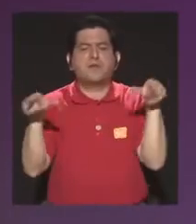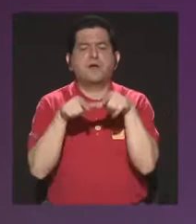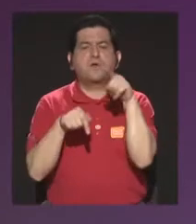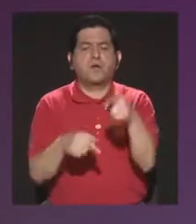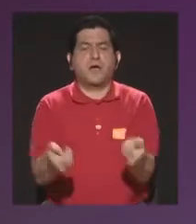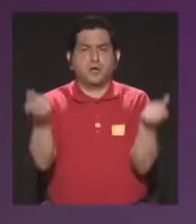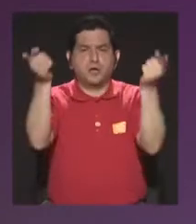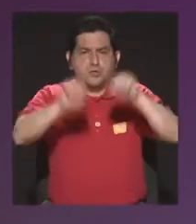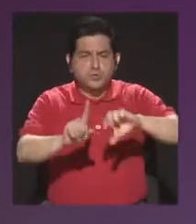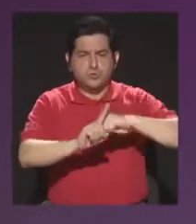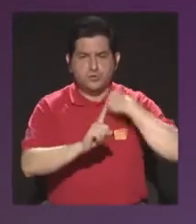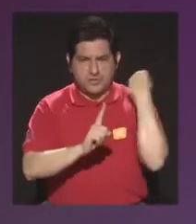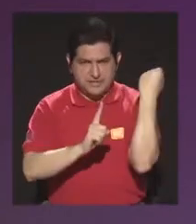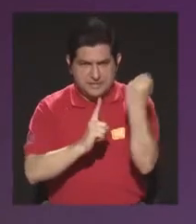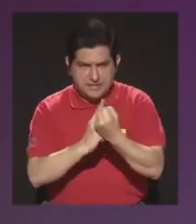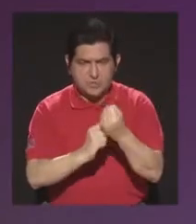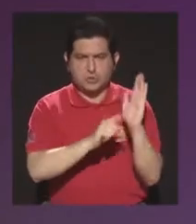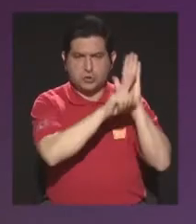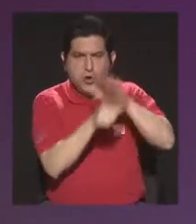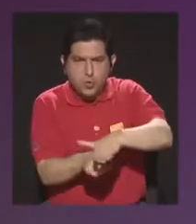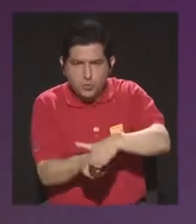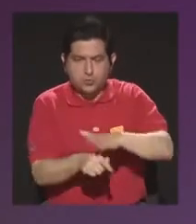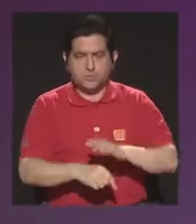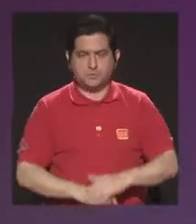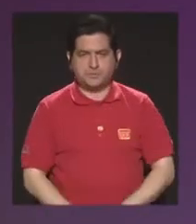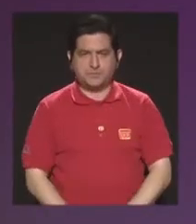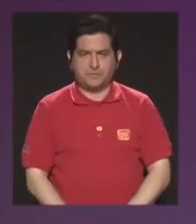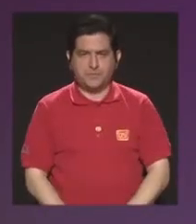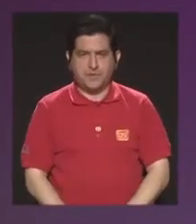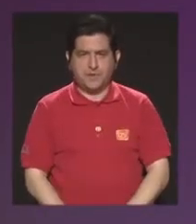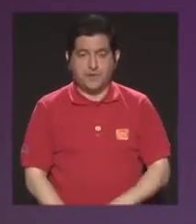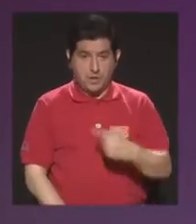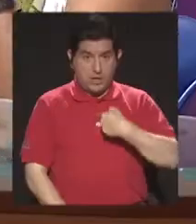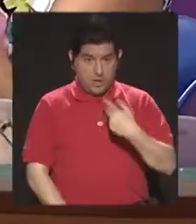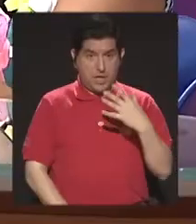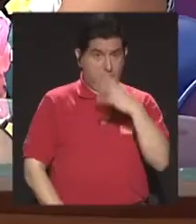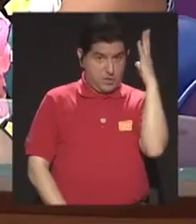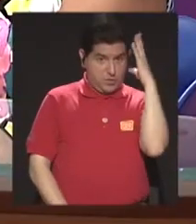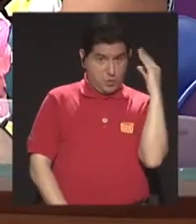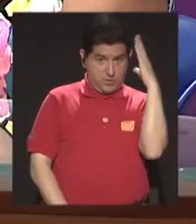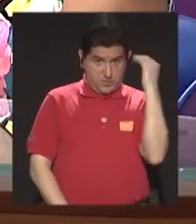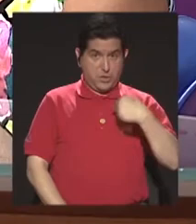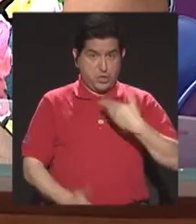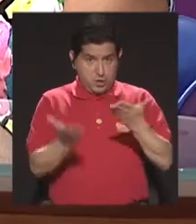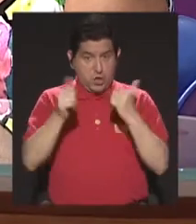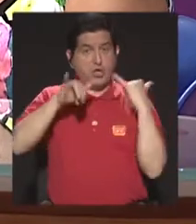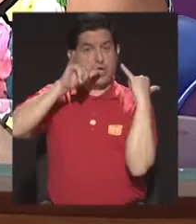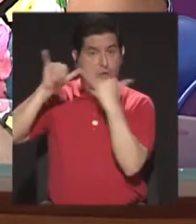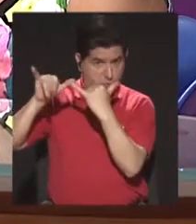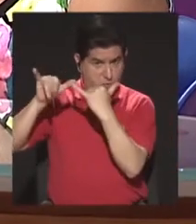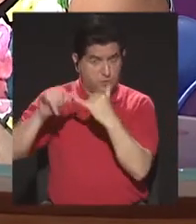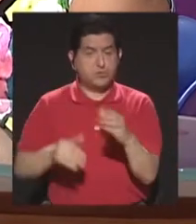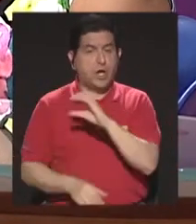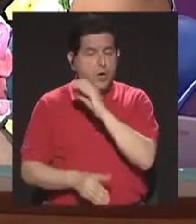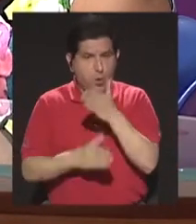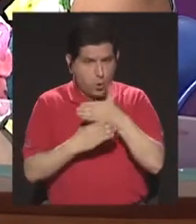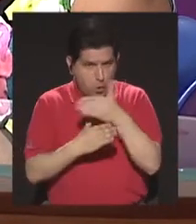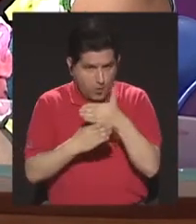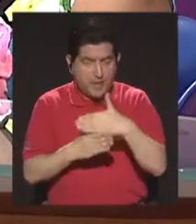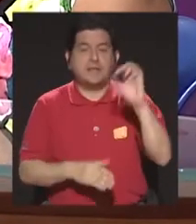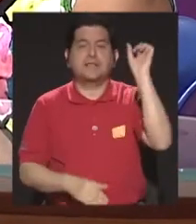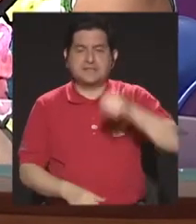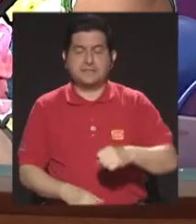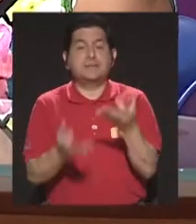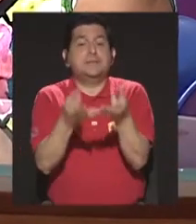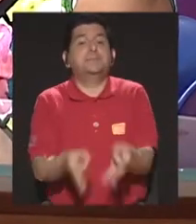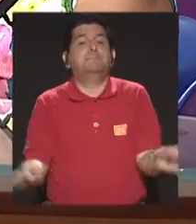está sucediendo la instancia de acoso. Entonces, por ejemplo, instancia que yo estoy viviendo y que quiero denunciar o que quiero compartir. Exactamente. Una